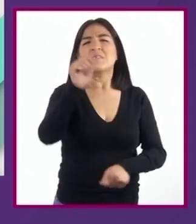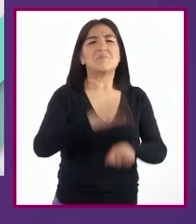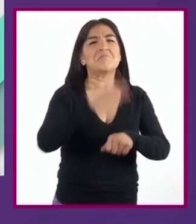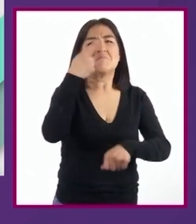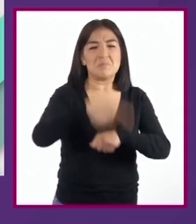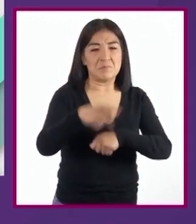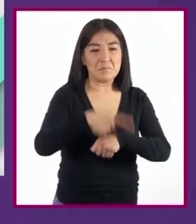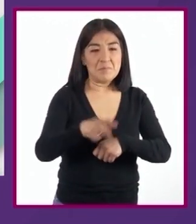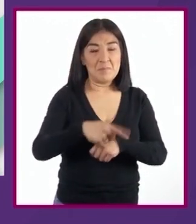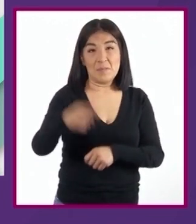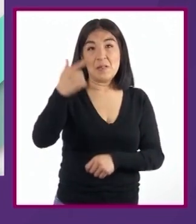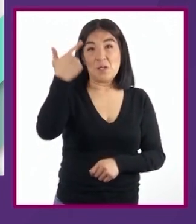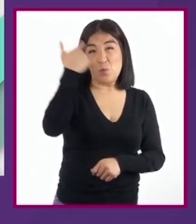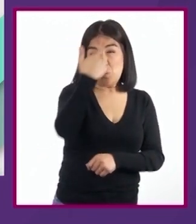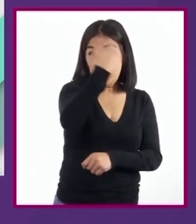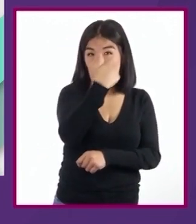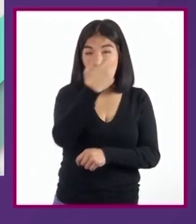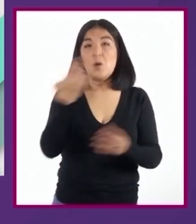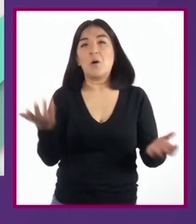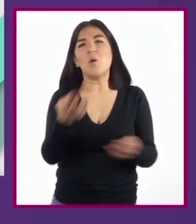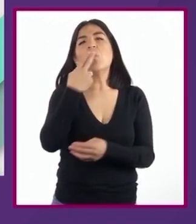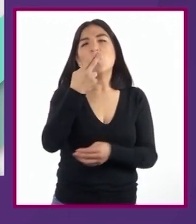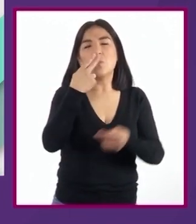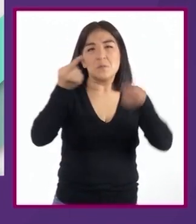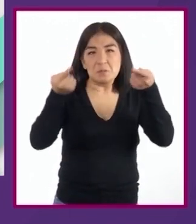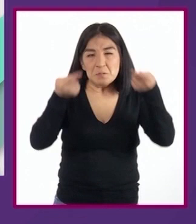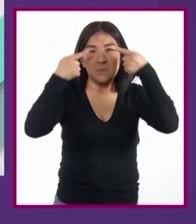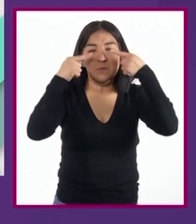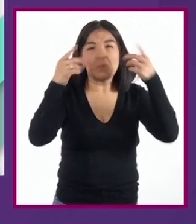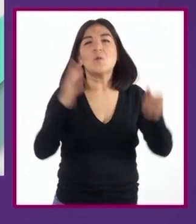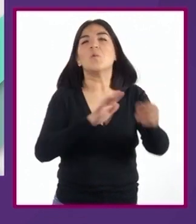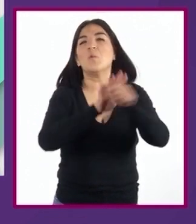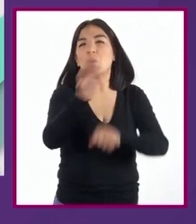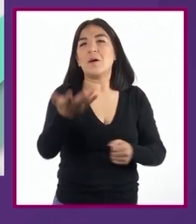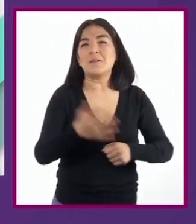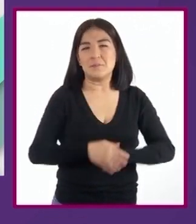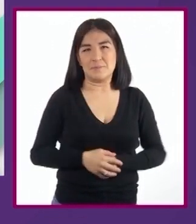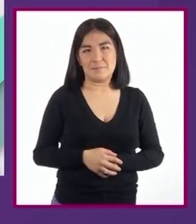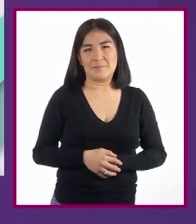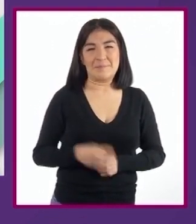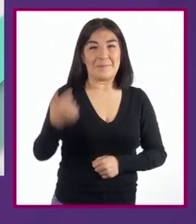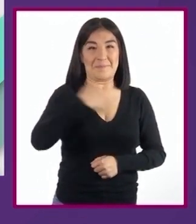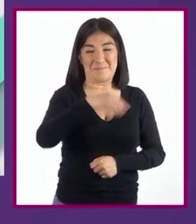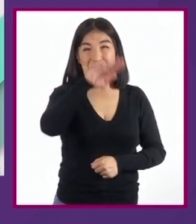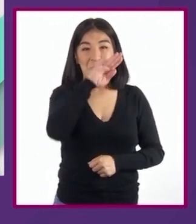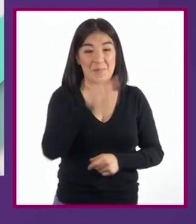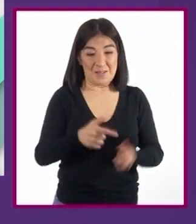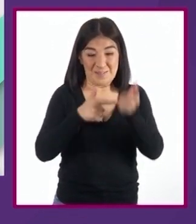la cirugía ocular con rayo láser o el uso de lentes de contacto? Si mi mamá sigue